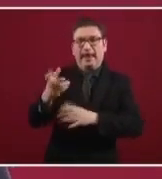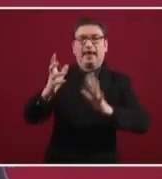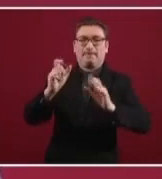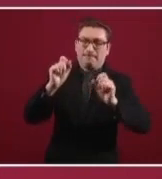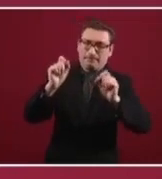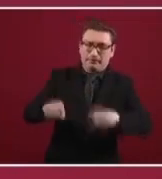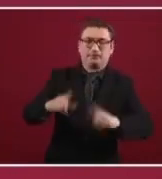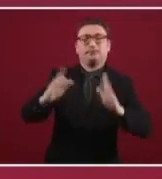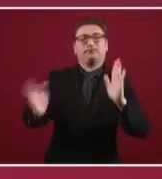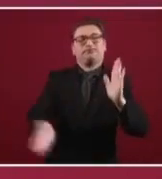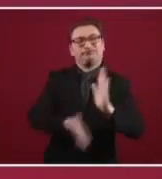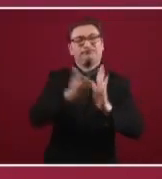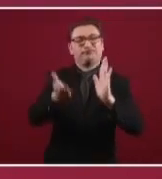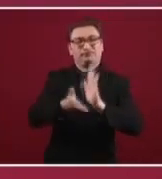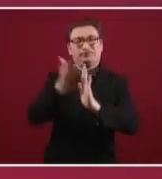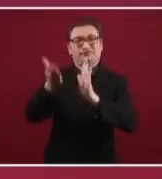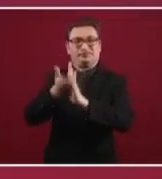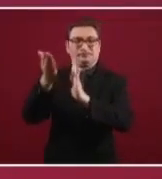también.